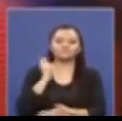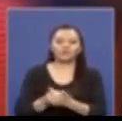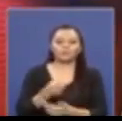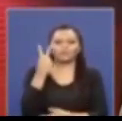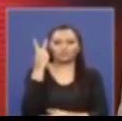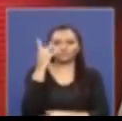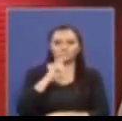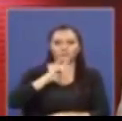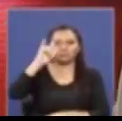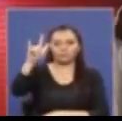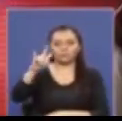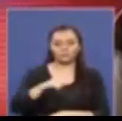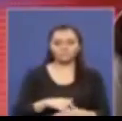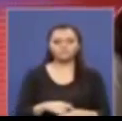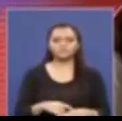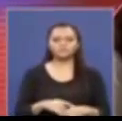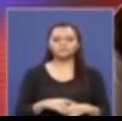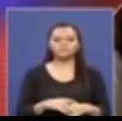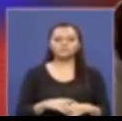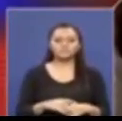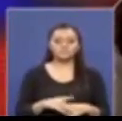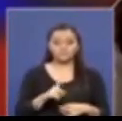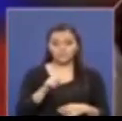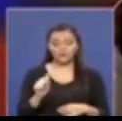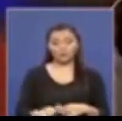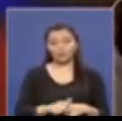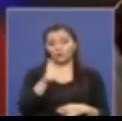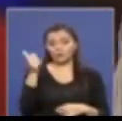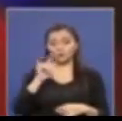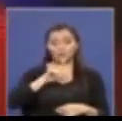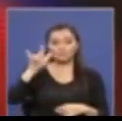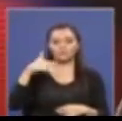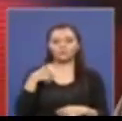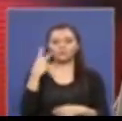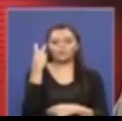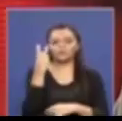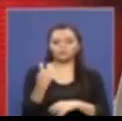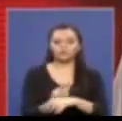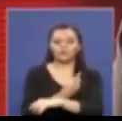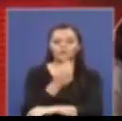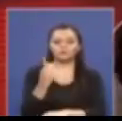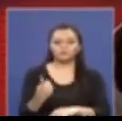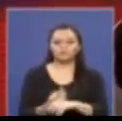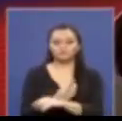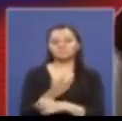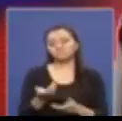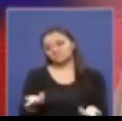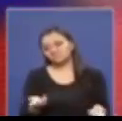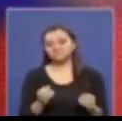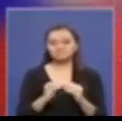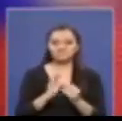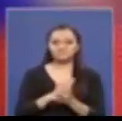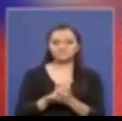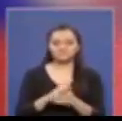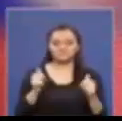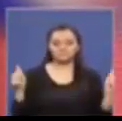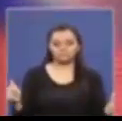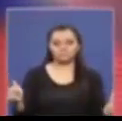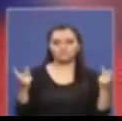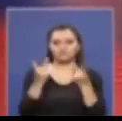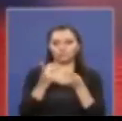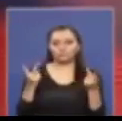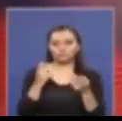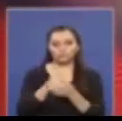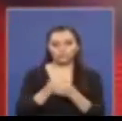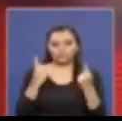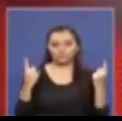y era hasta peligroso. Entonces el otro avión tiene 12 horas de vuelo, entonces mucha más de autonomía